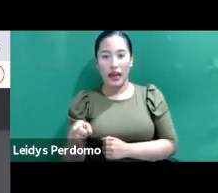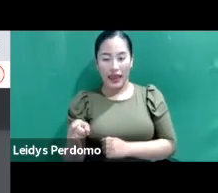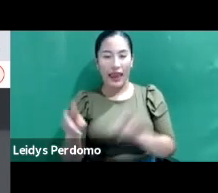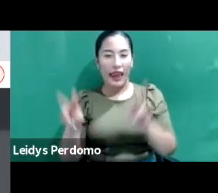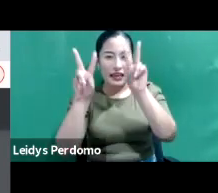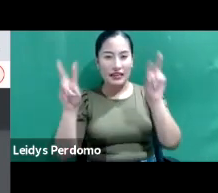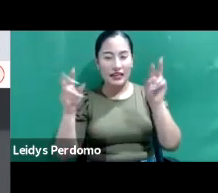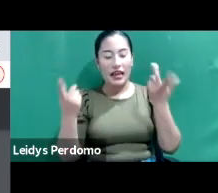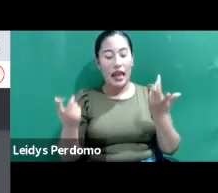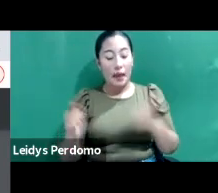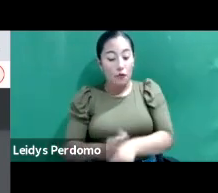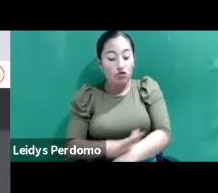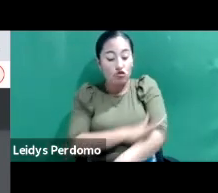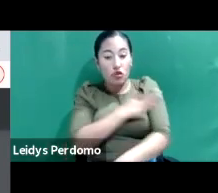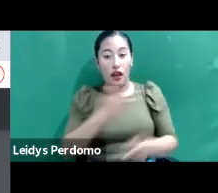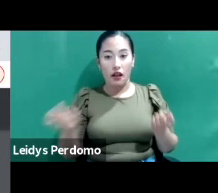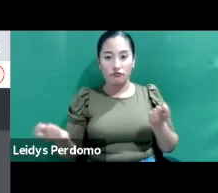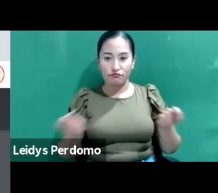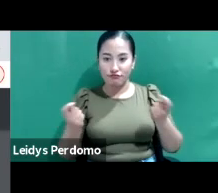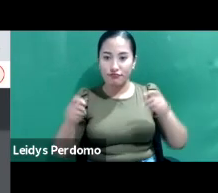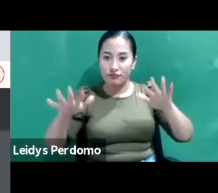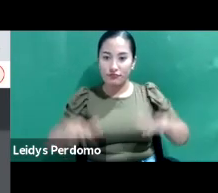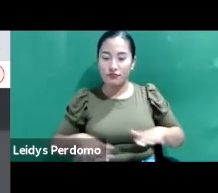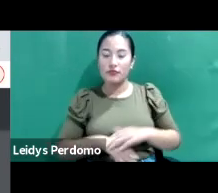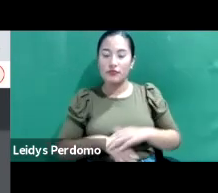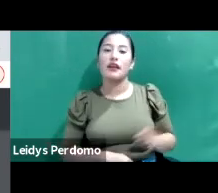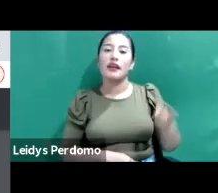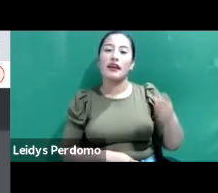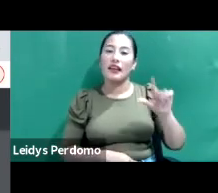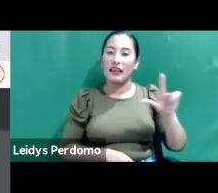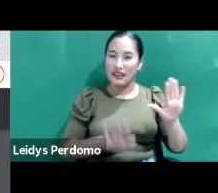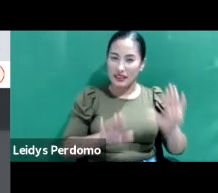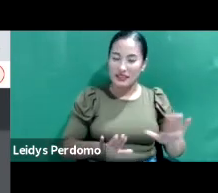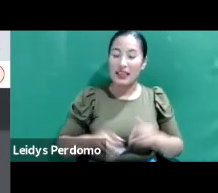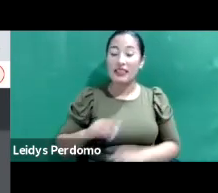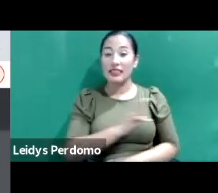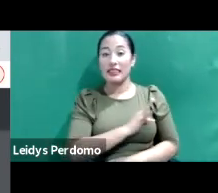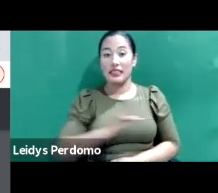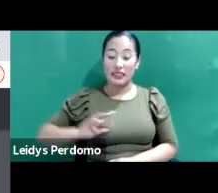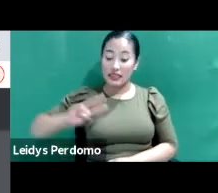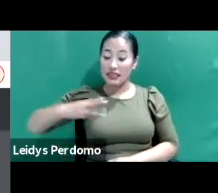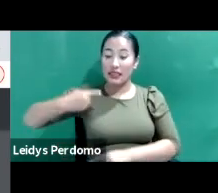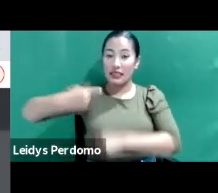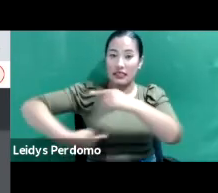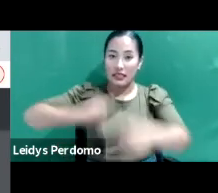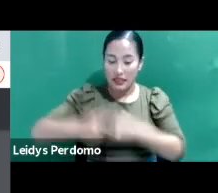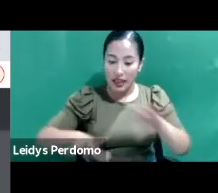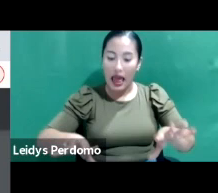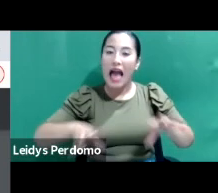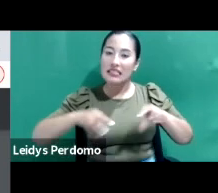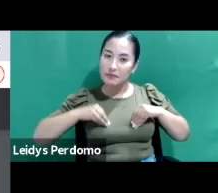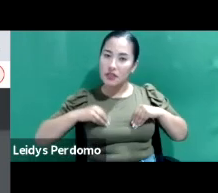de la regulación emocional. También lo decía Hayes desde terapias de tercera generación, desde terapias de aceptación y